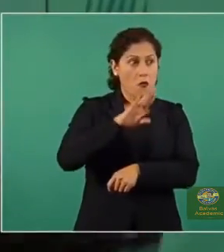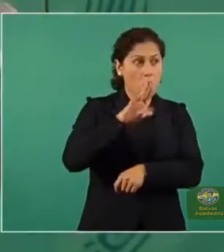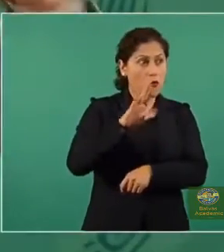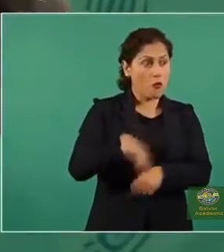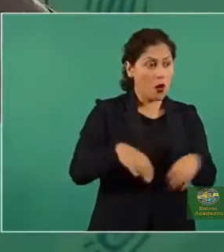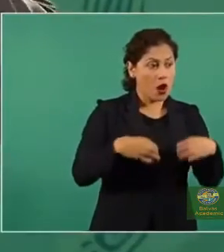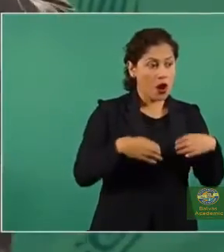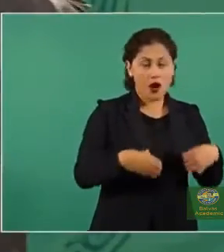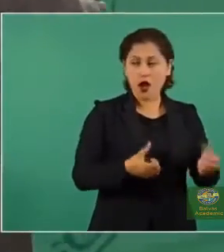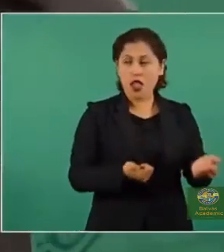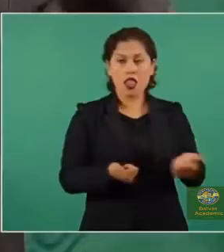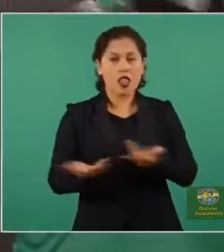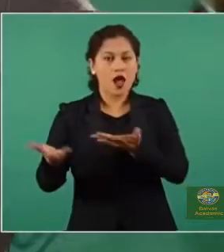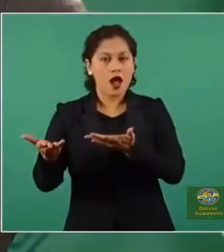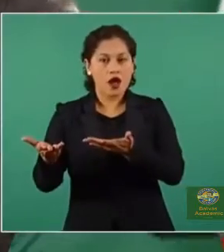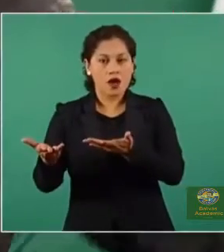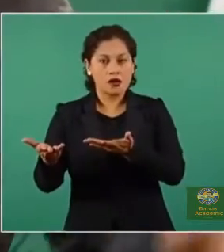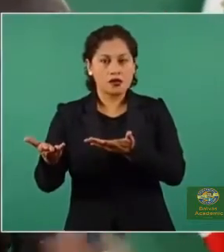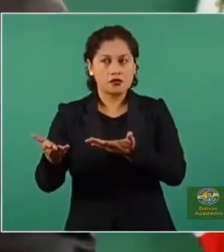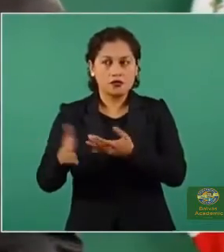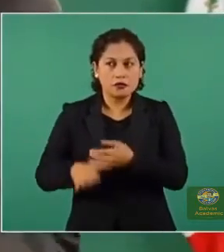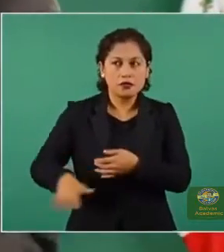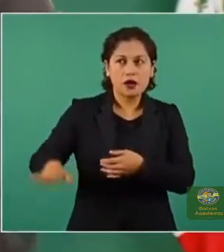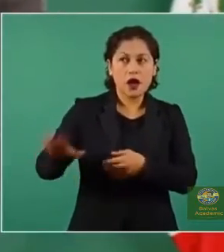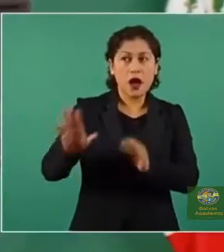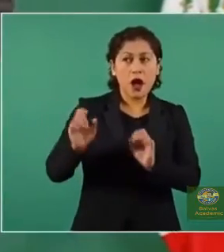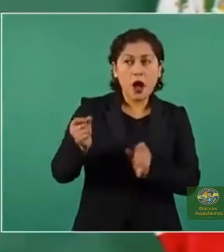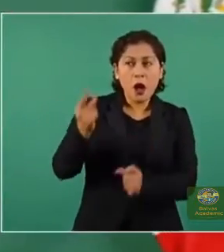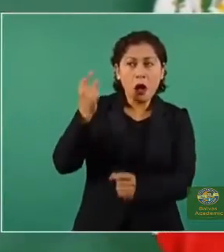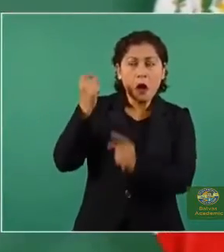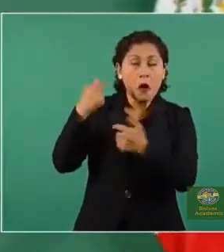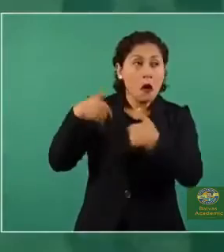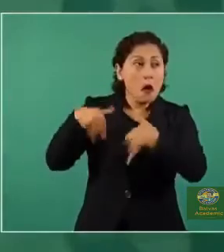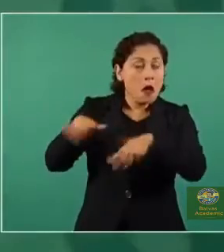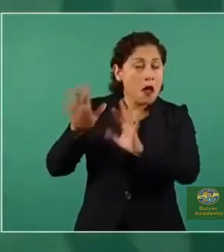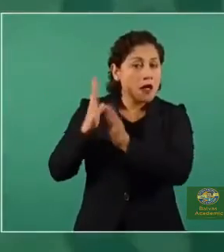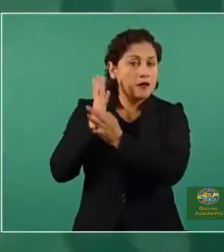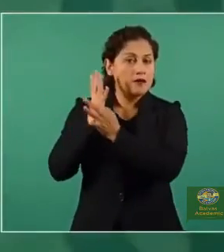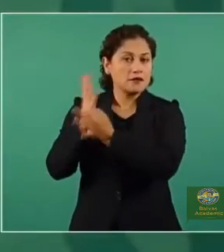desaparecidos. No, pero se convirtió. Entonces, ¿cómo van a querer